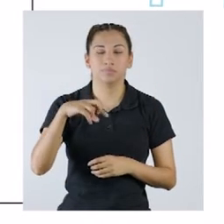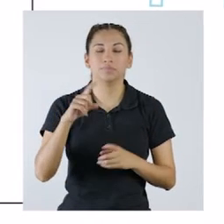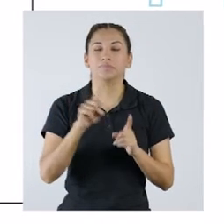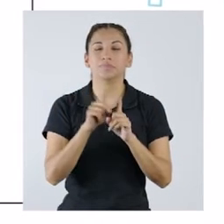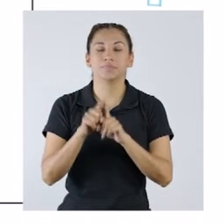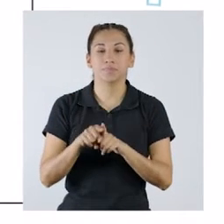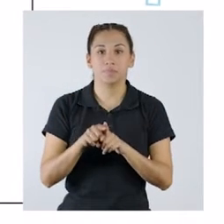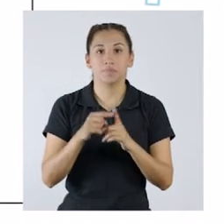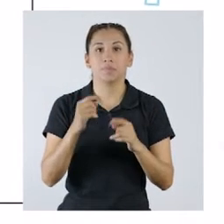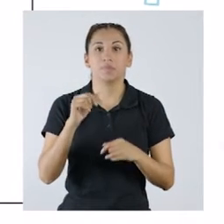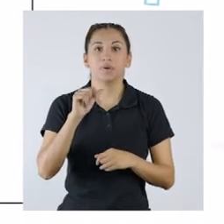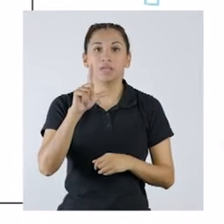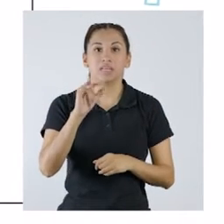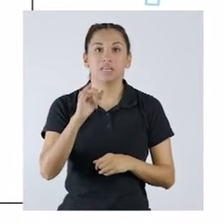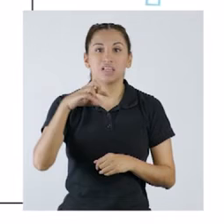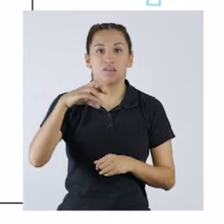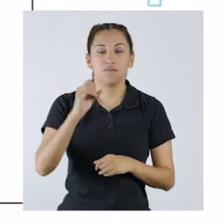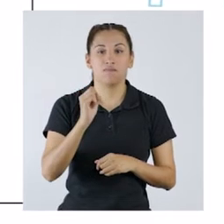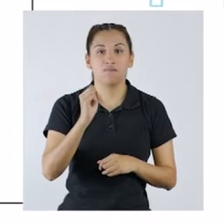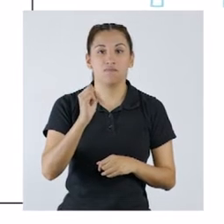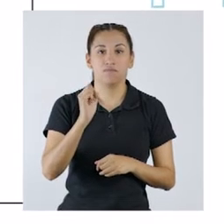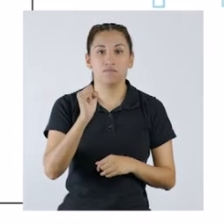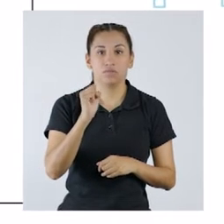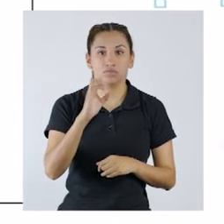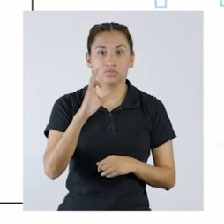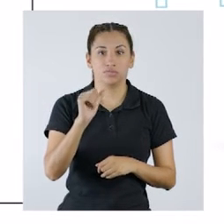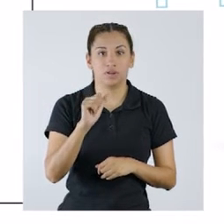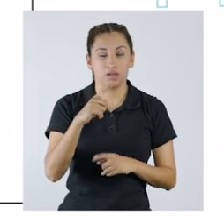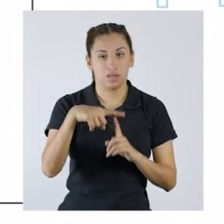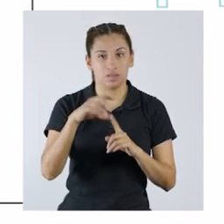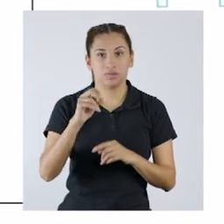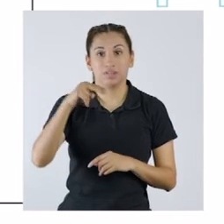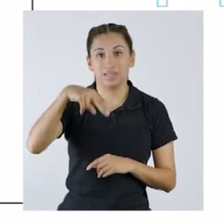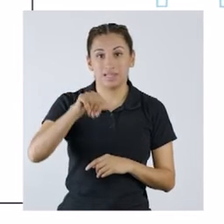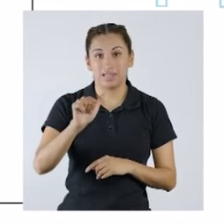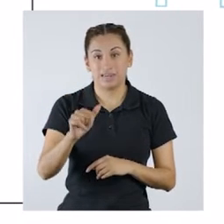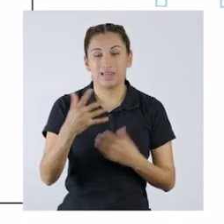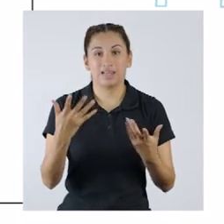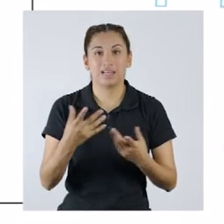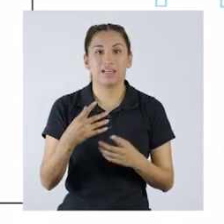ATP, adenosín trifosfato, y